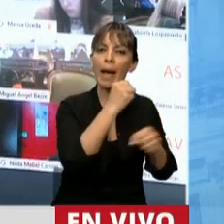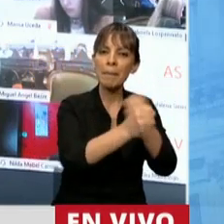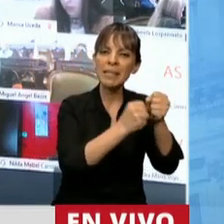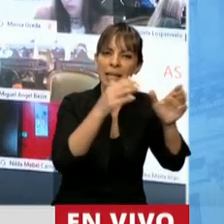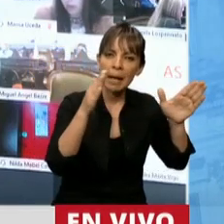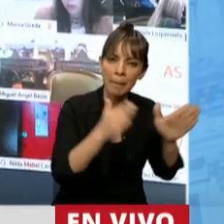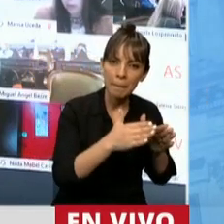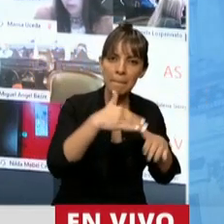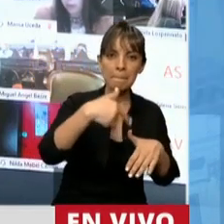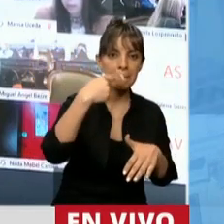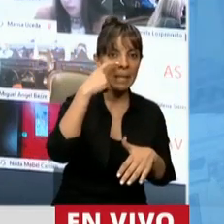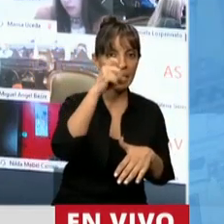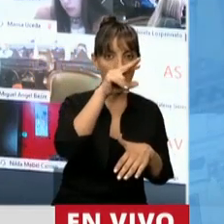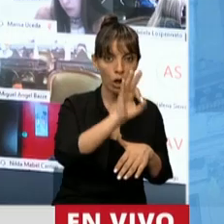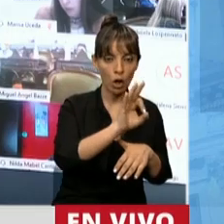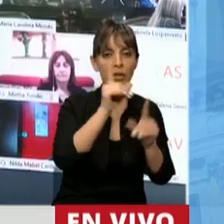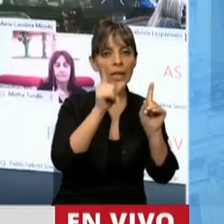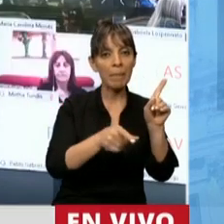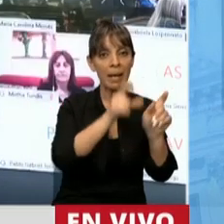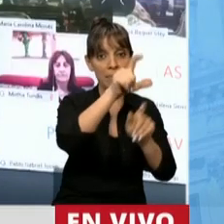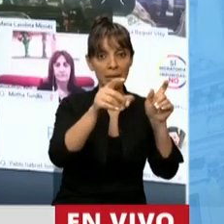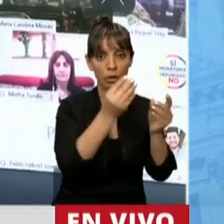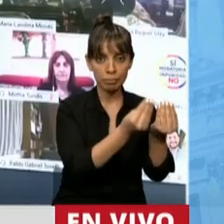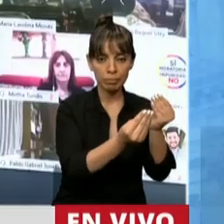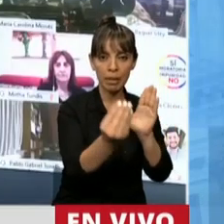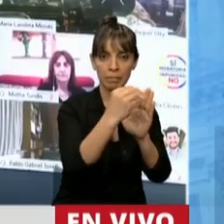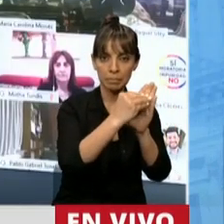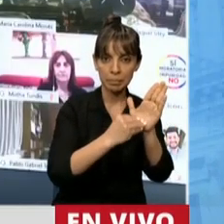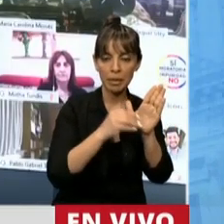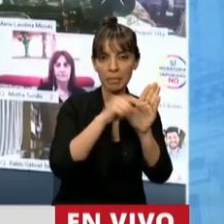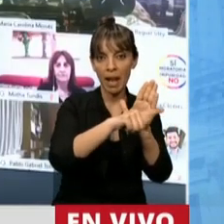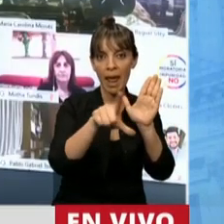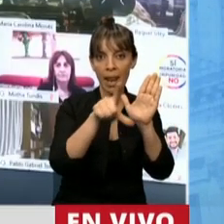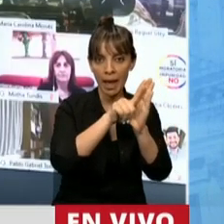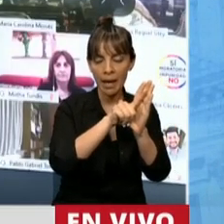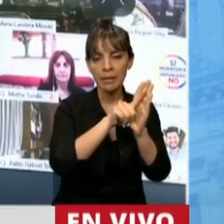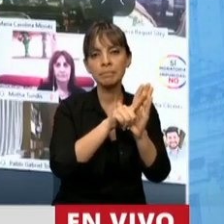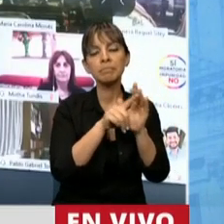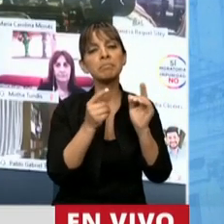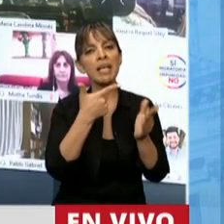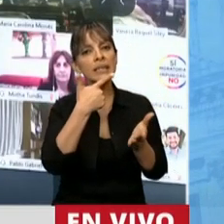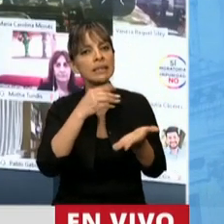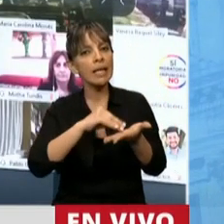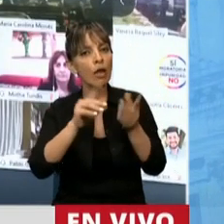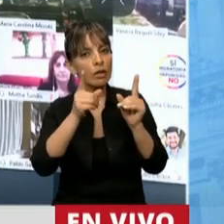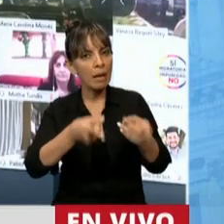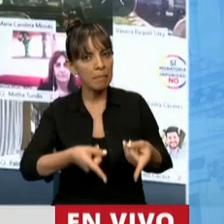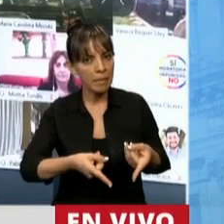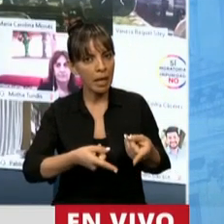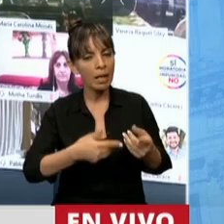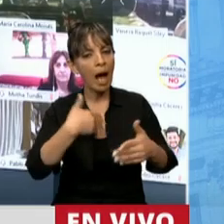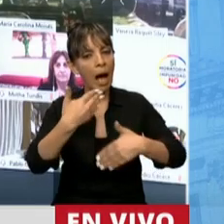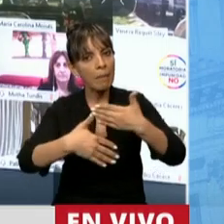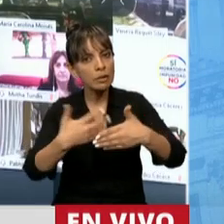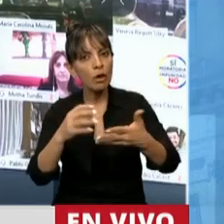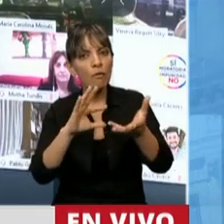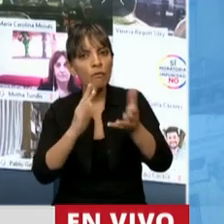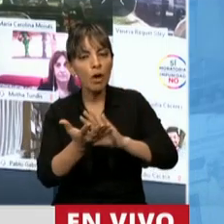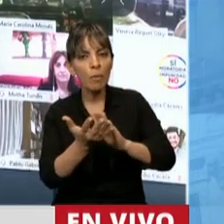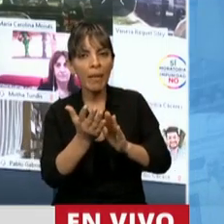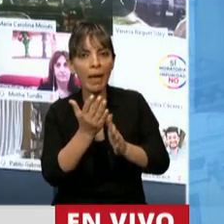agentes comprendidos en esta ley y avanzó en la segmentación de